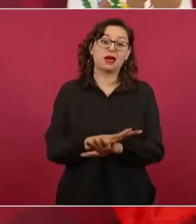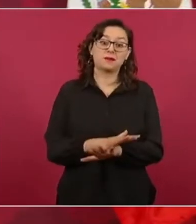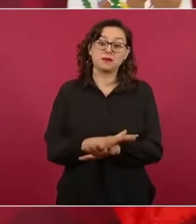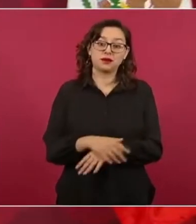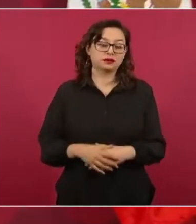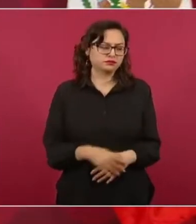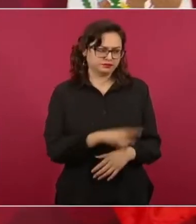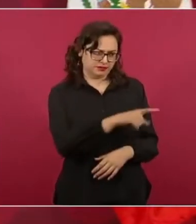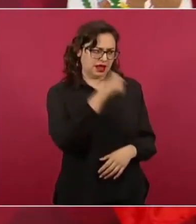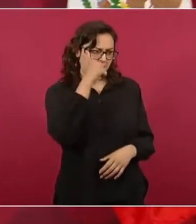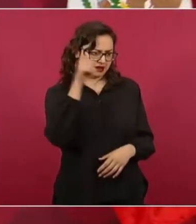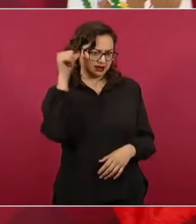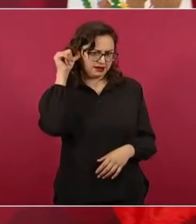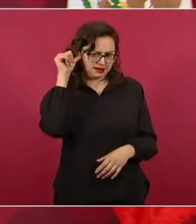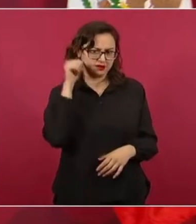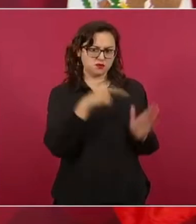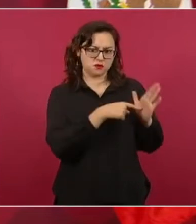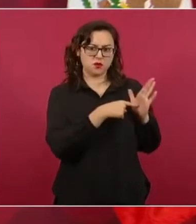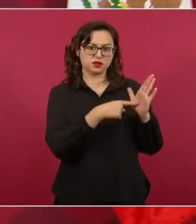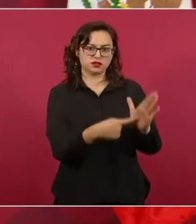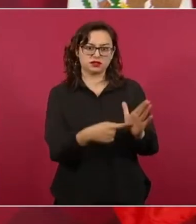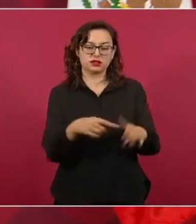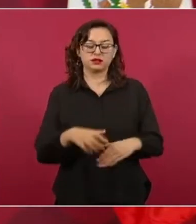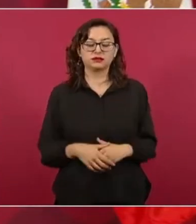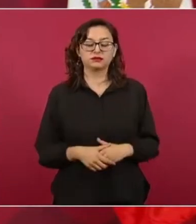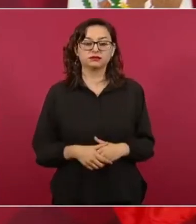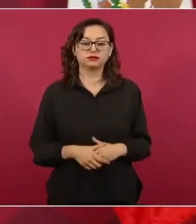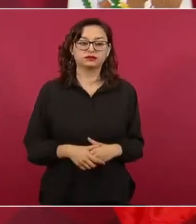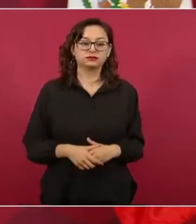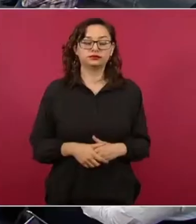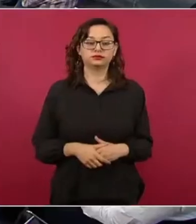La de ayer. O sea,